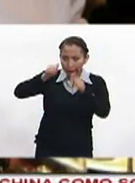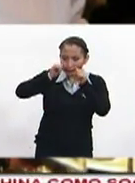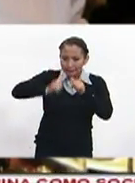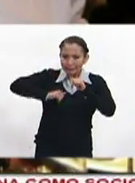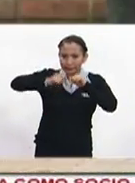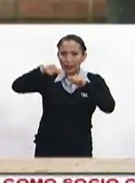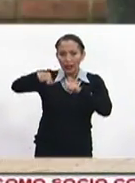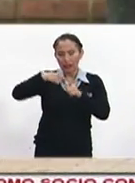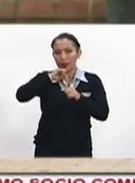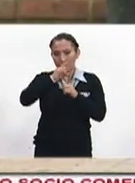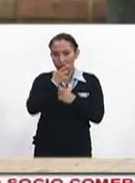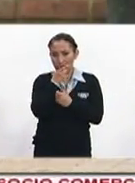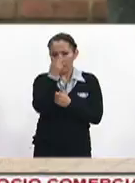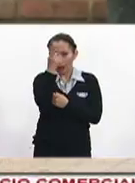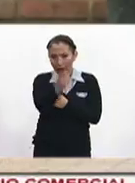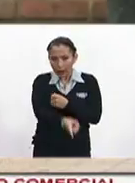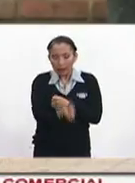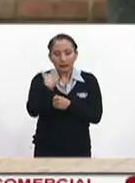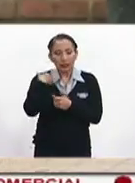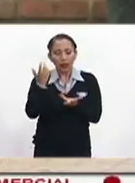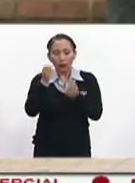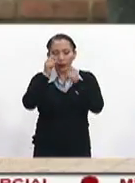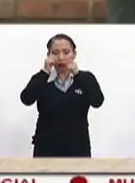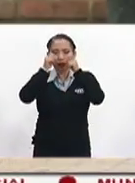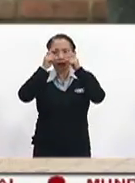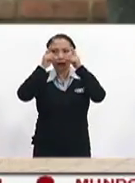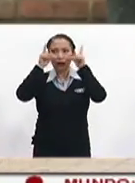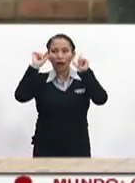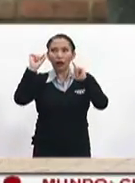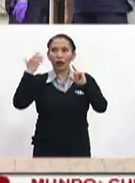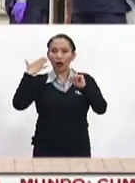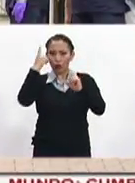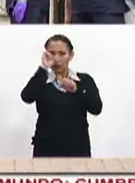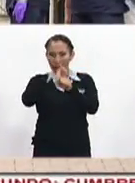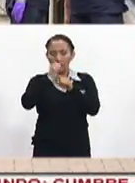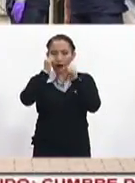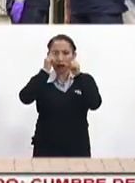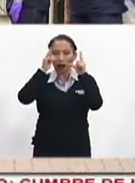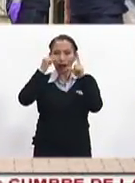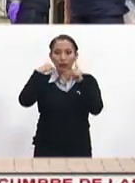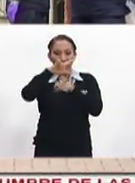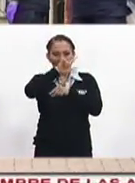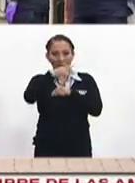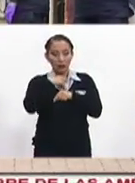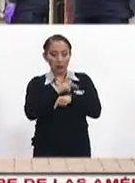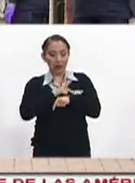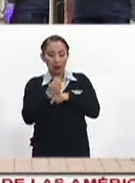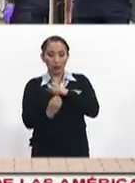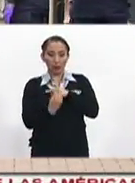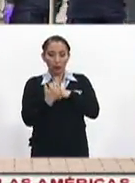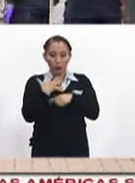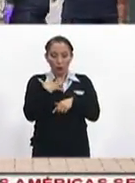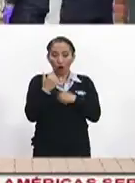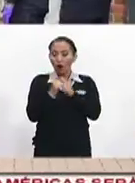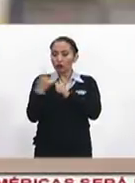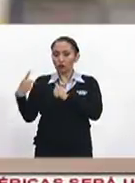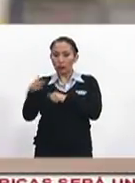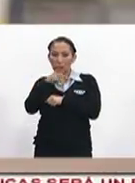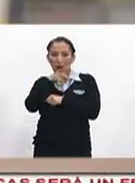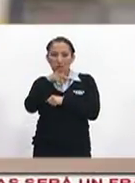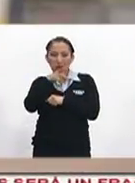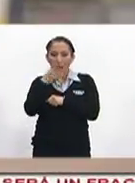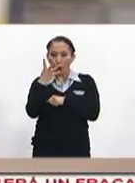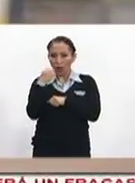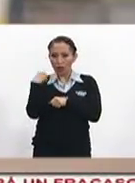su caso. Expresó también que se despertó hace más de una semana después de haber sido envenenada junto con su padre